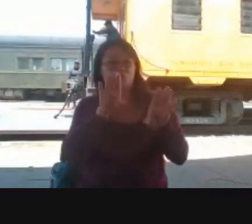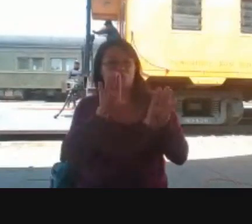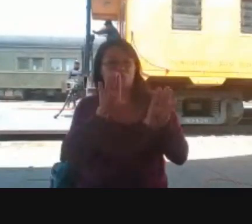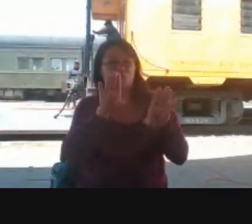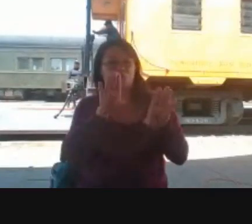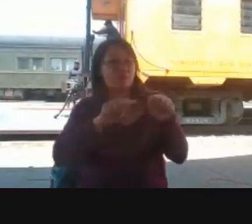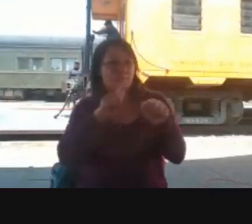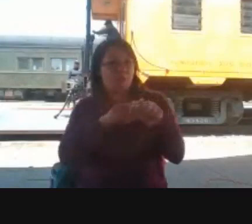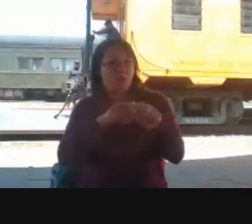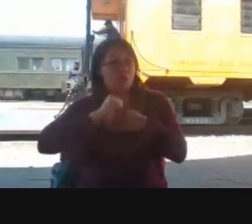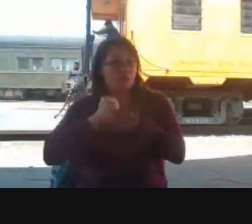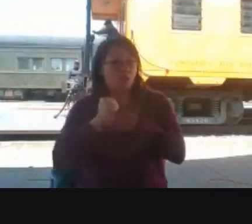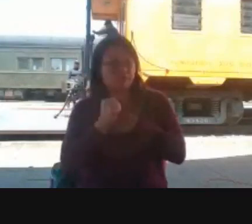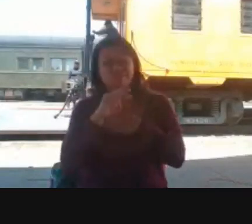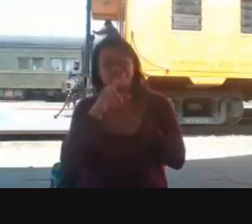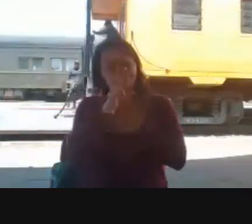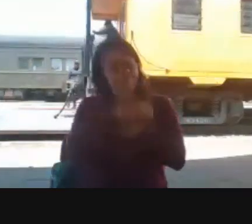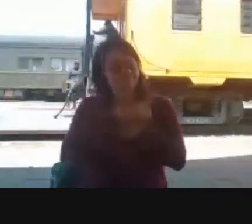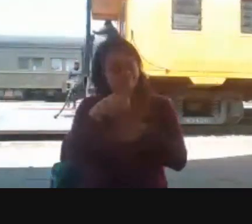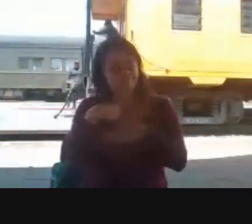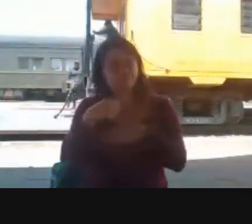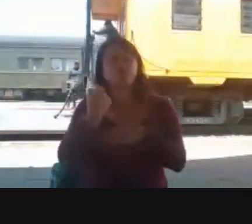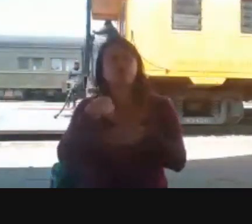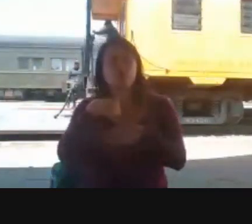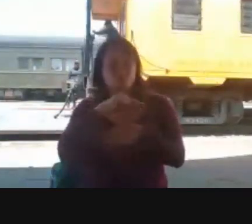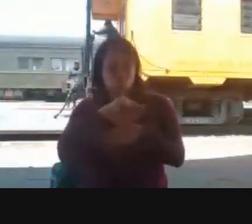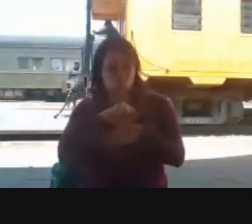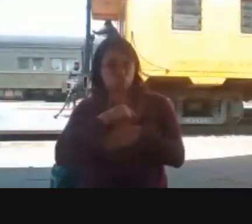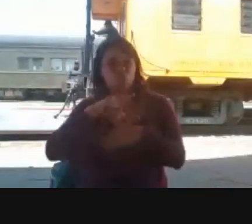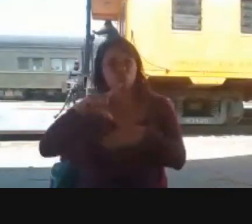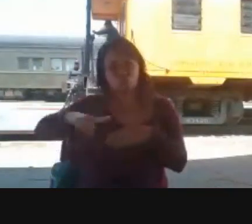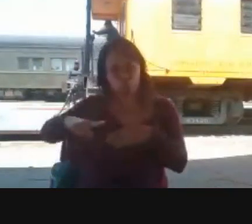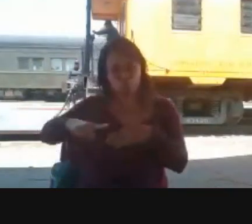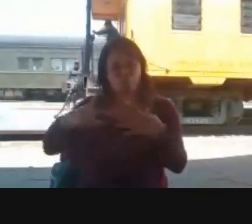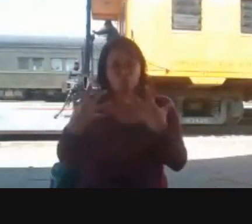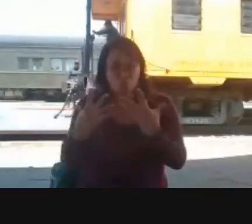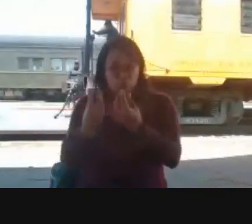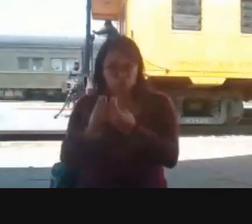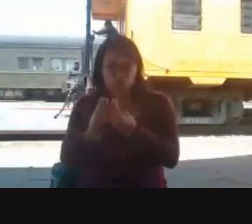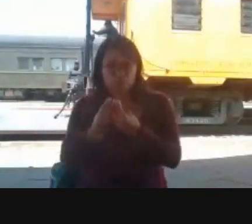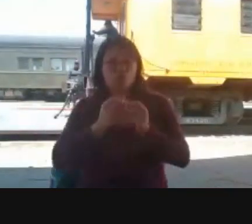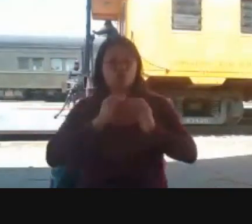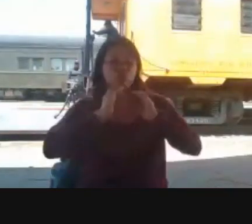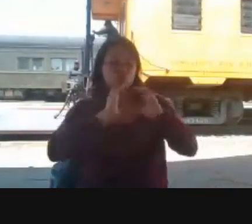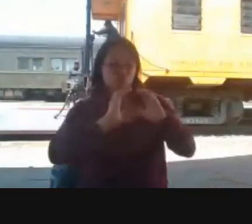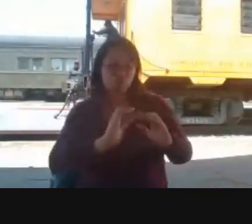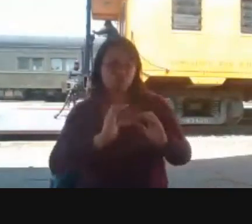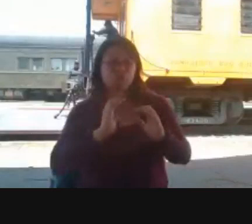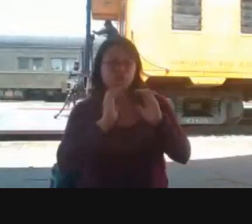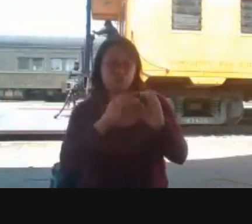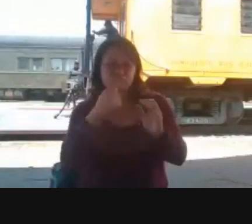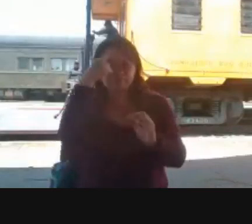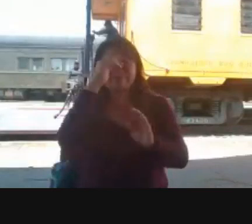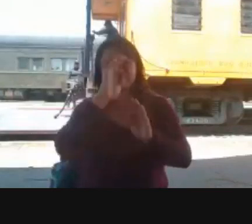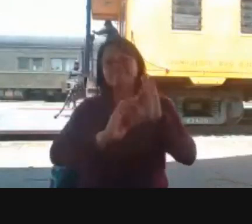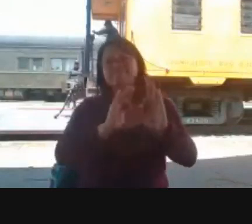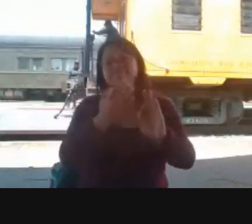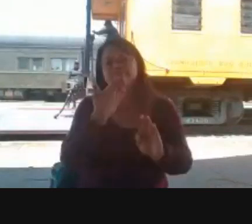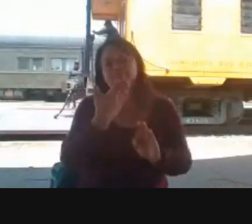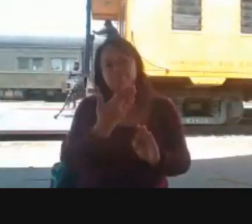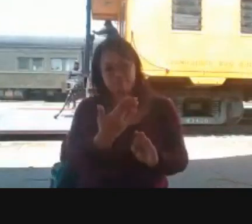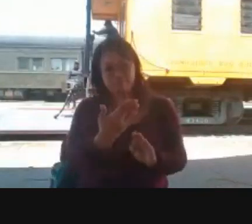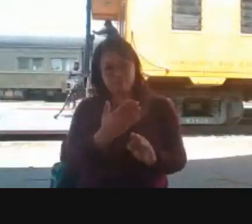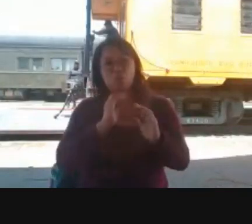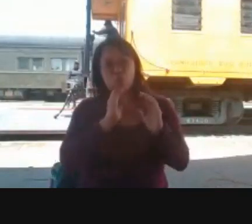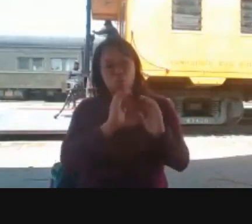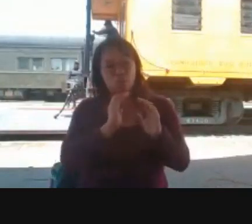Ambiente, y nosotros nos encargamos de rehabilitarlas, si se puede liberarlas, y si no, mantenerlas en cautiverio. Entonces, para presentarlas, primero